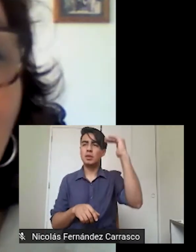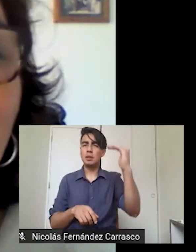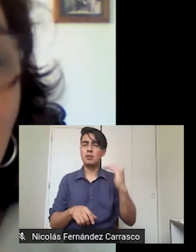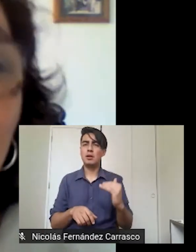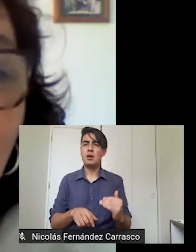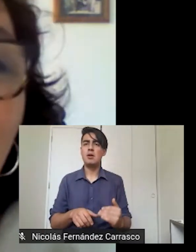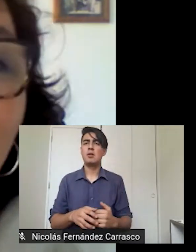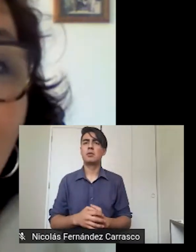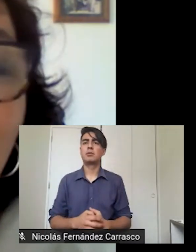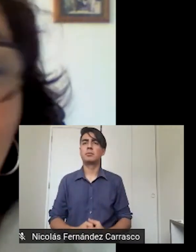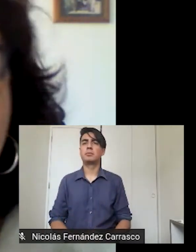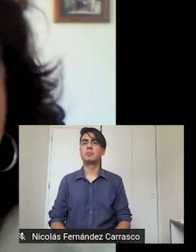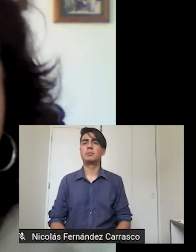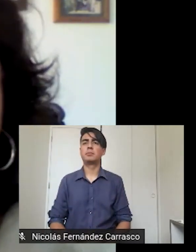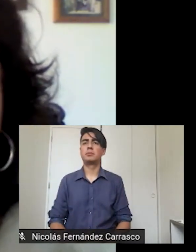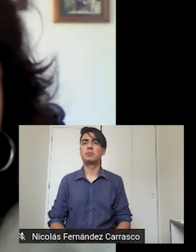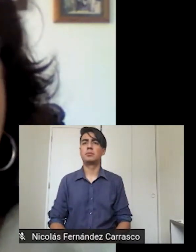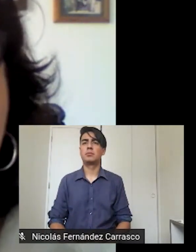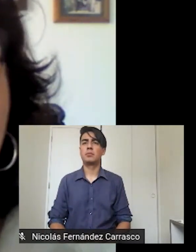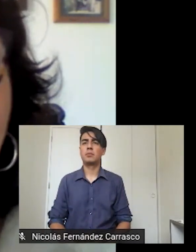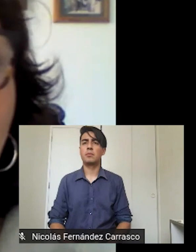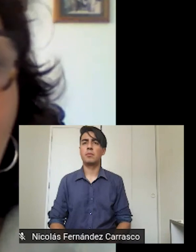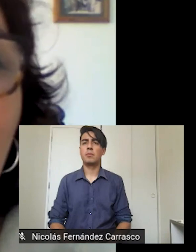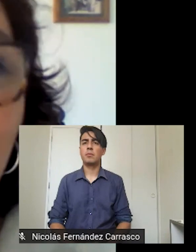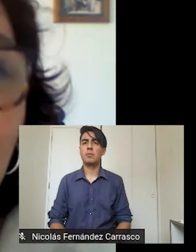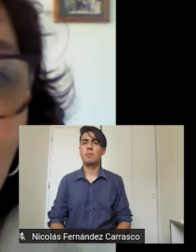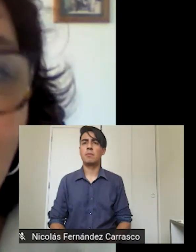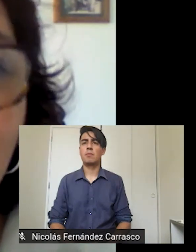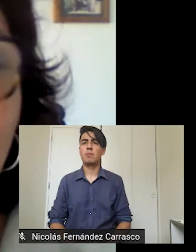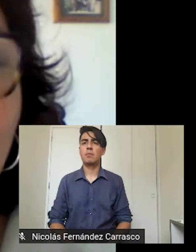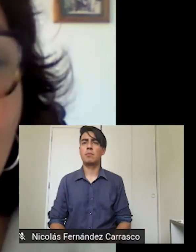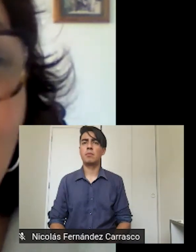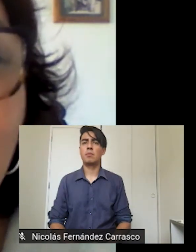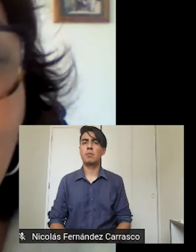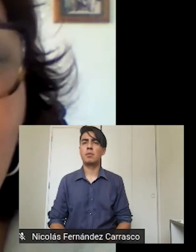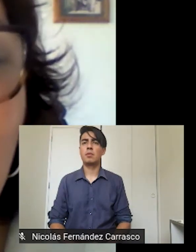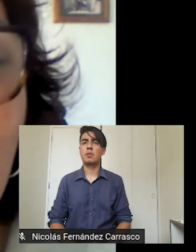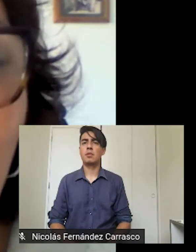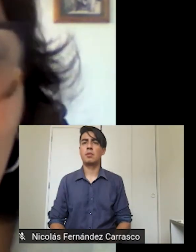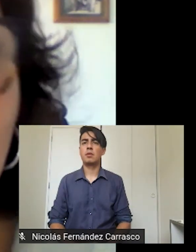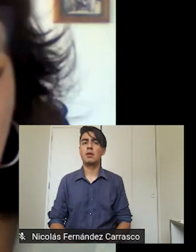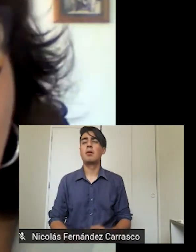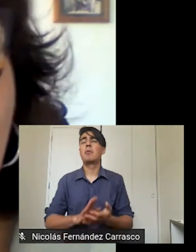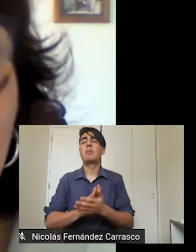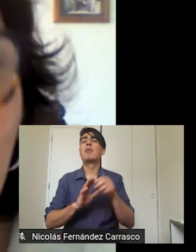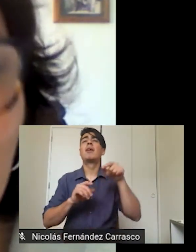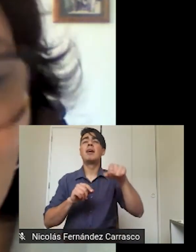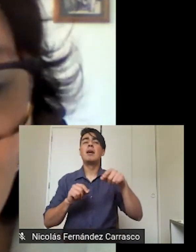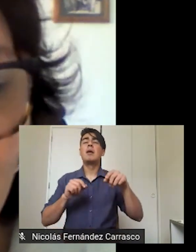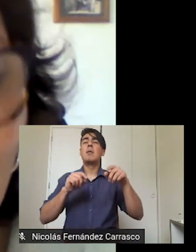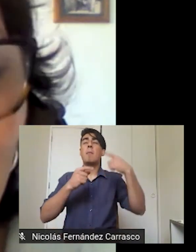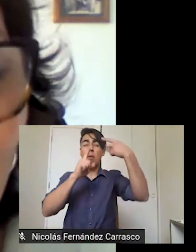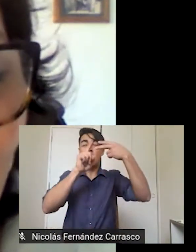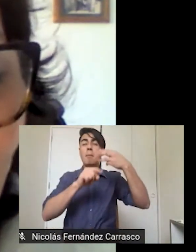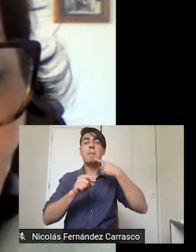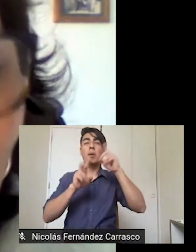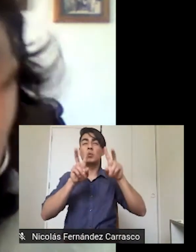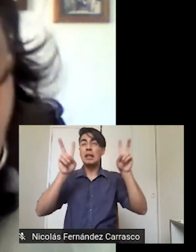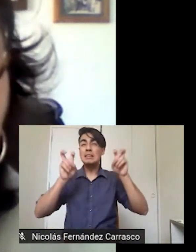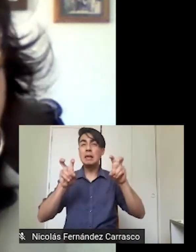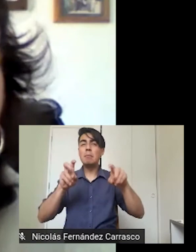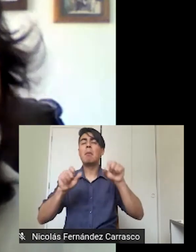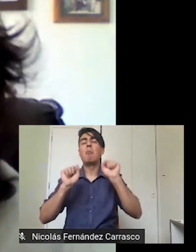instaladas. Sin embargo, obviamente eso nos daría para un seminario de más de una semana. Yo